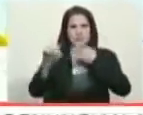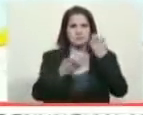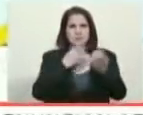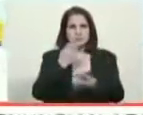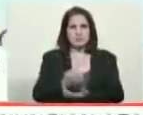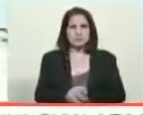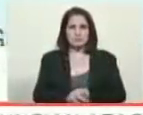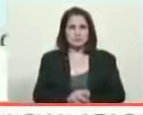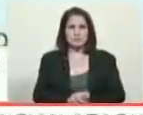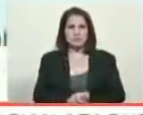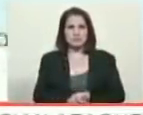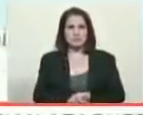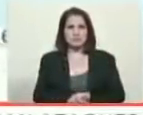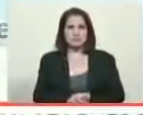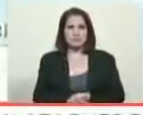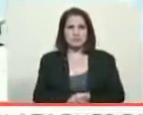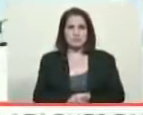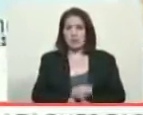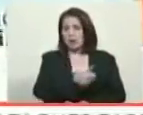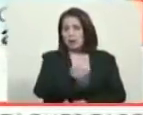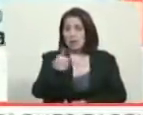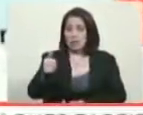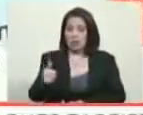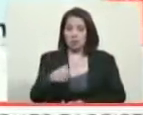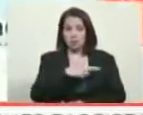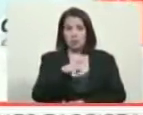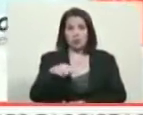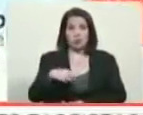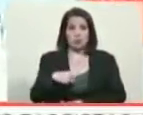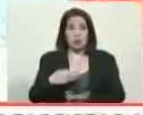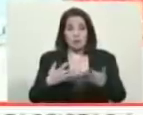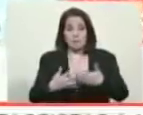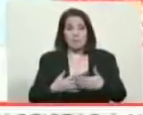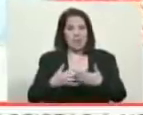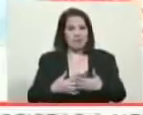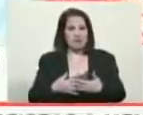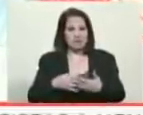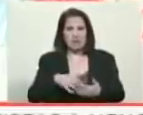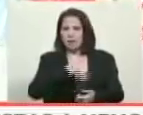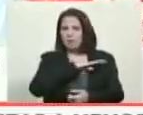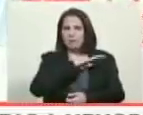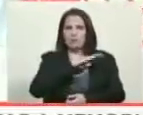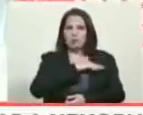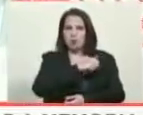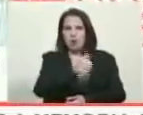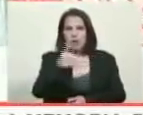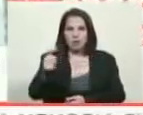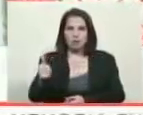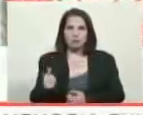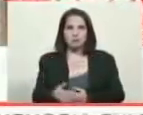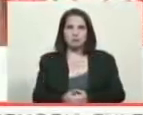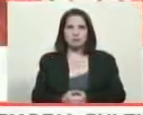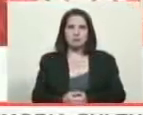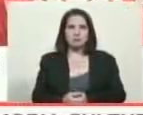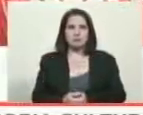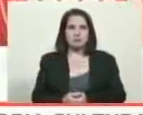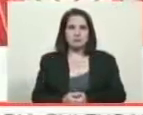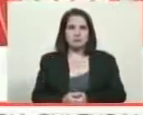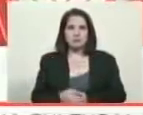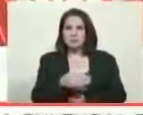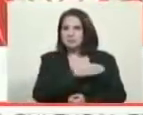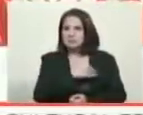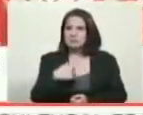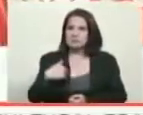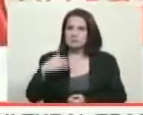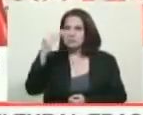sitio los venezolanos de derechas de todas y todos los venezolanos ellos quieren venir